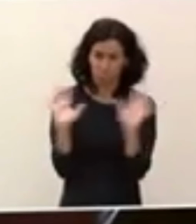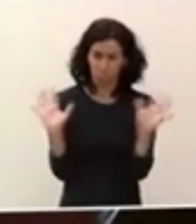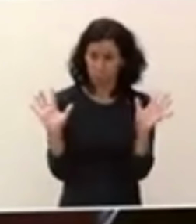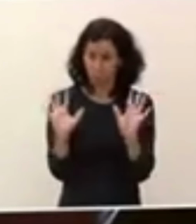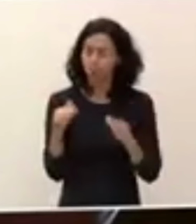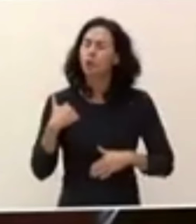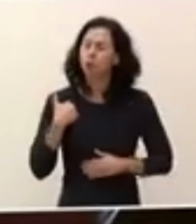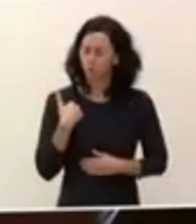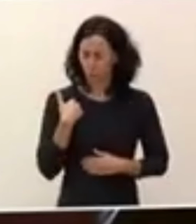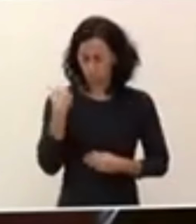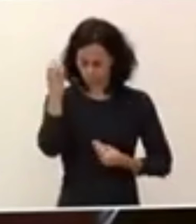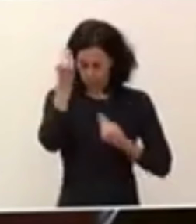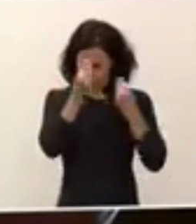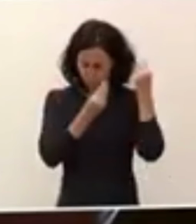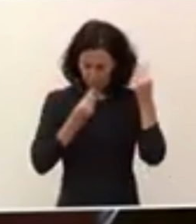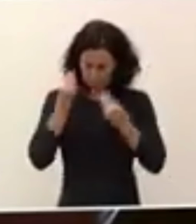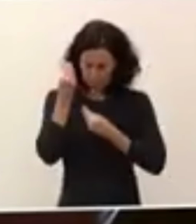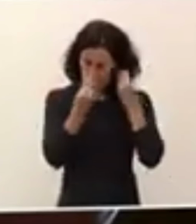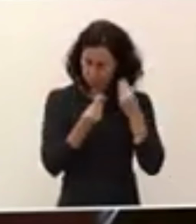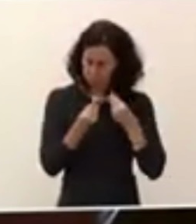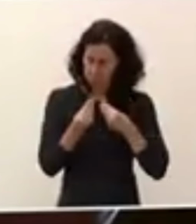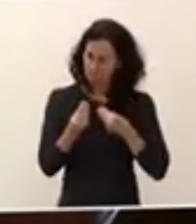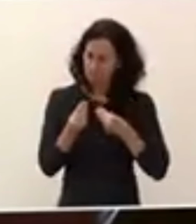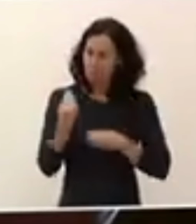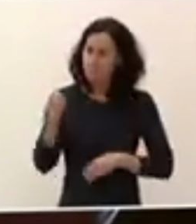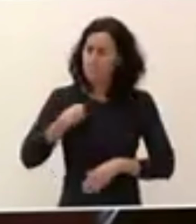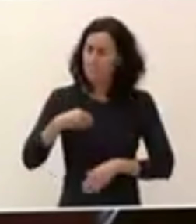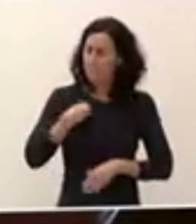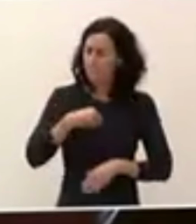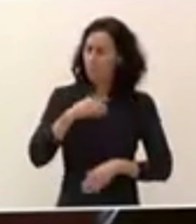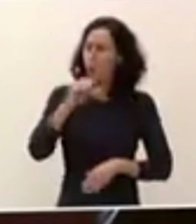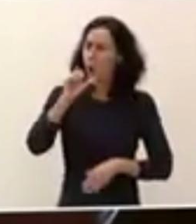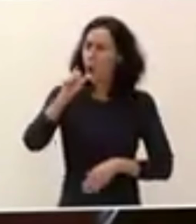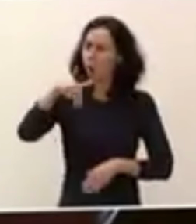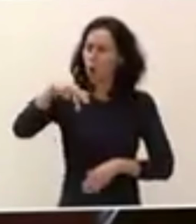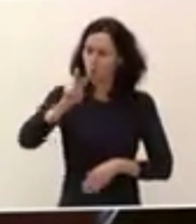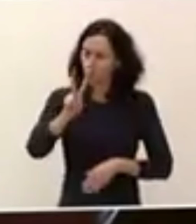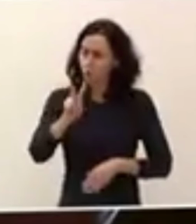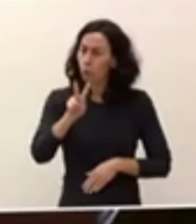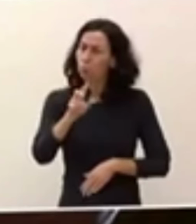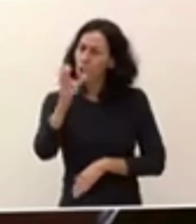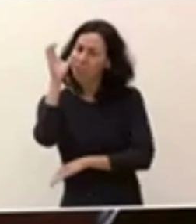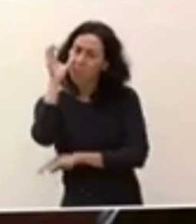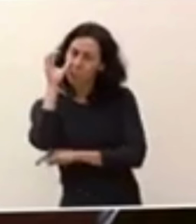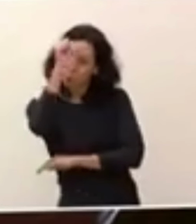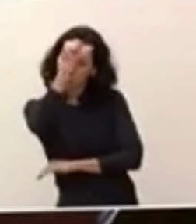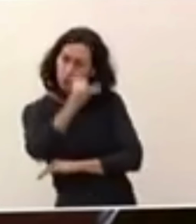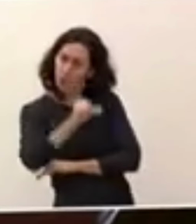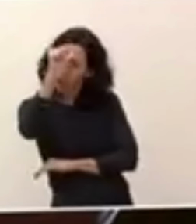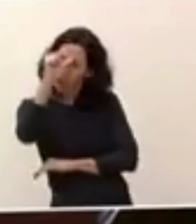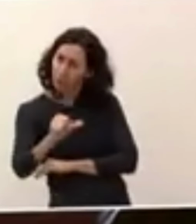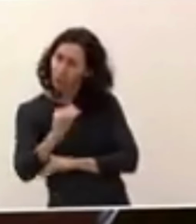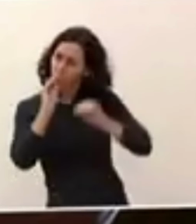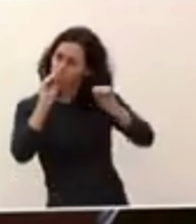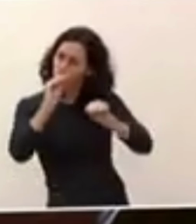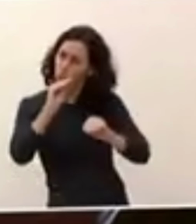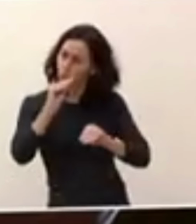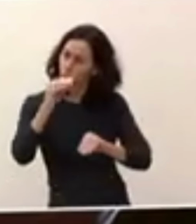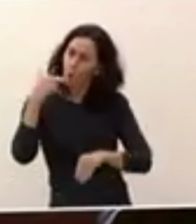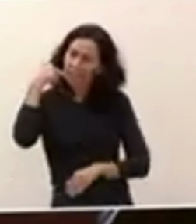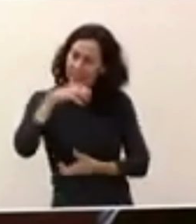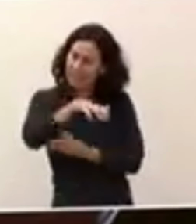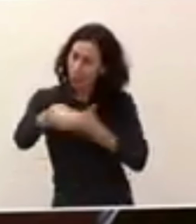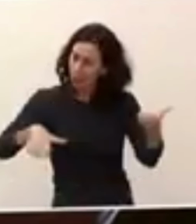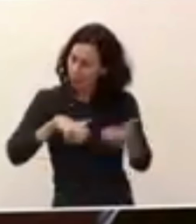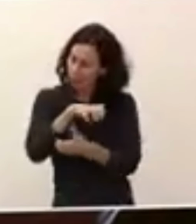ante Naciones Unidas se quedara a escuchar el discurso de un terrorista como Netanyahu mientras las otras delegaciones del mundo se levantaban y se